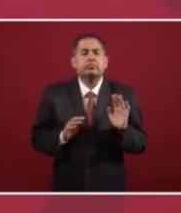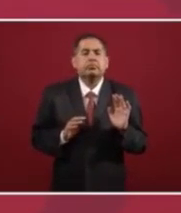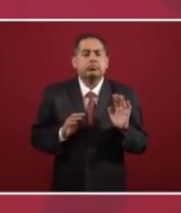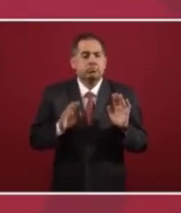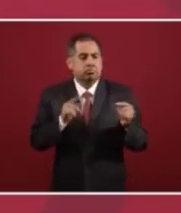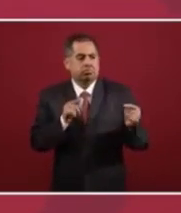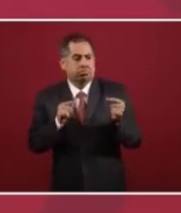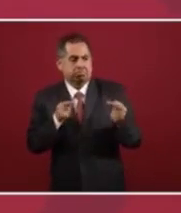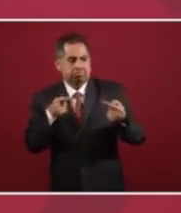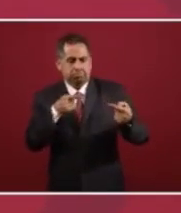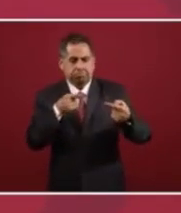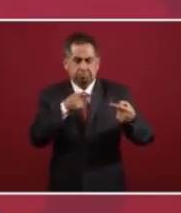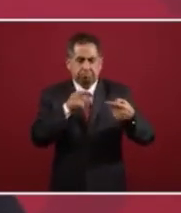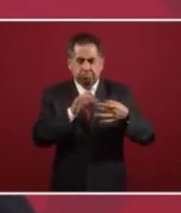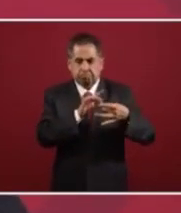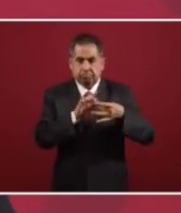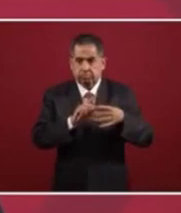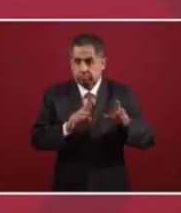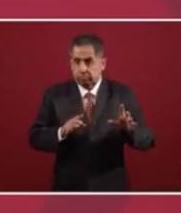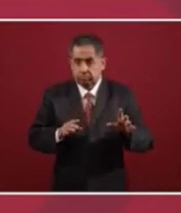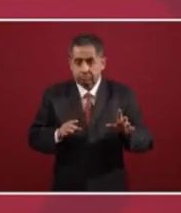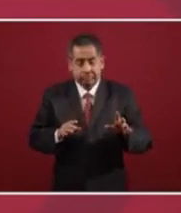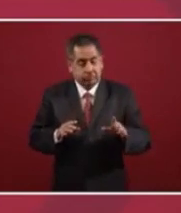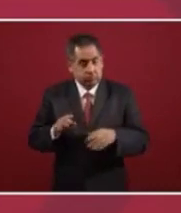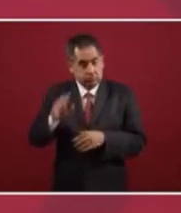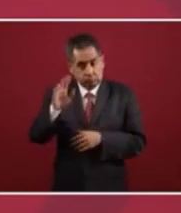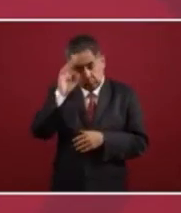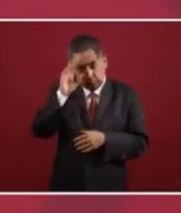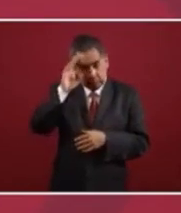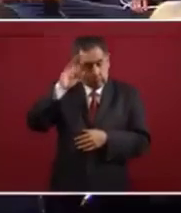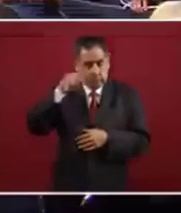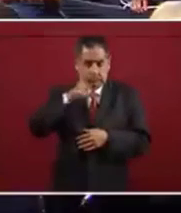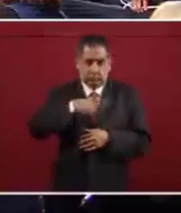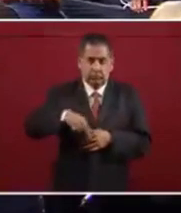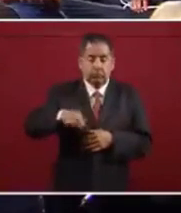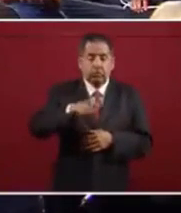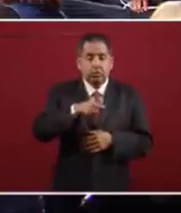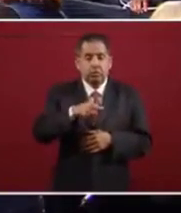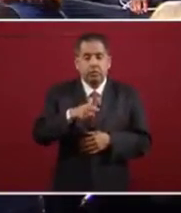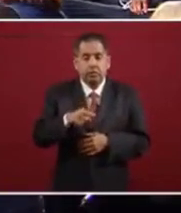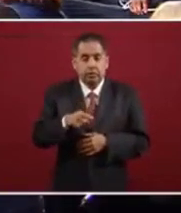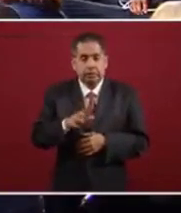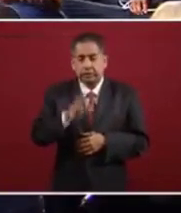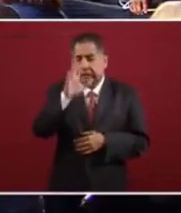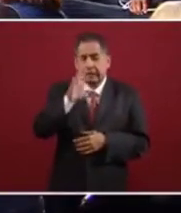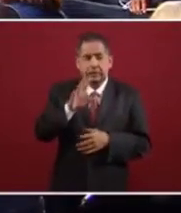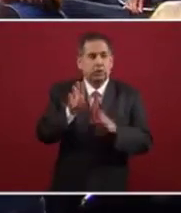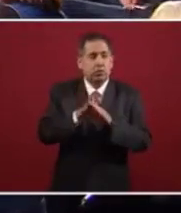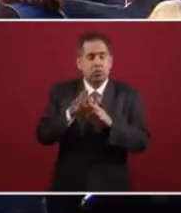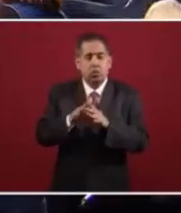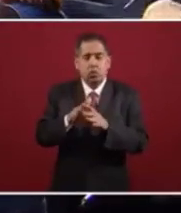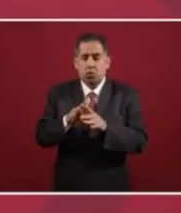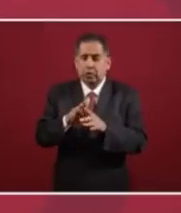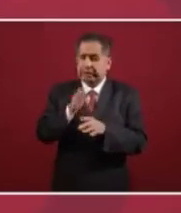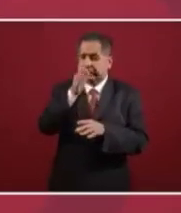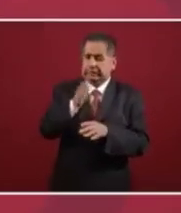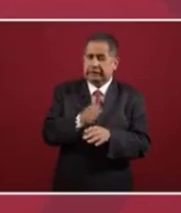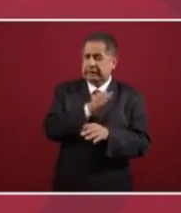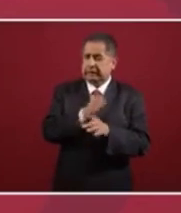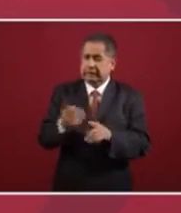podían responder y estaban pues como la Santa Inquisición.